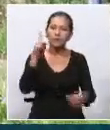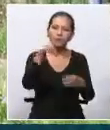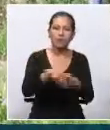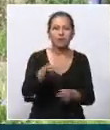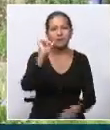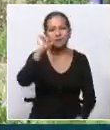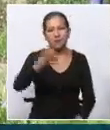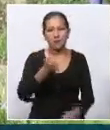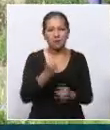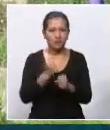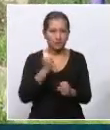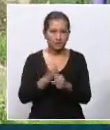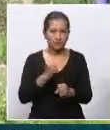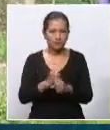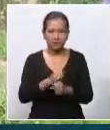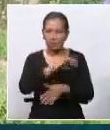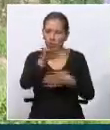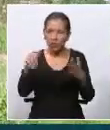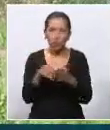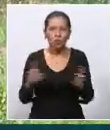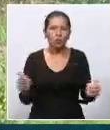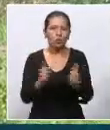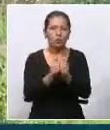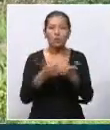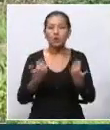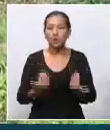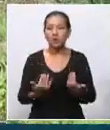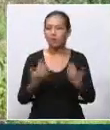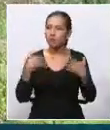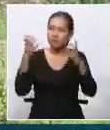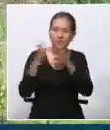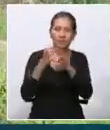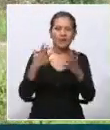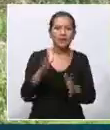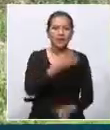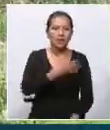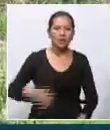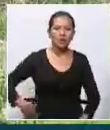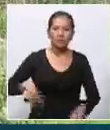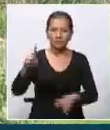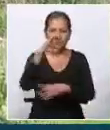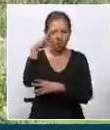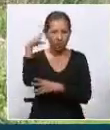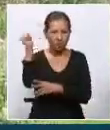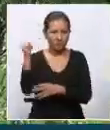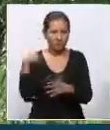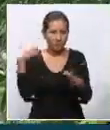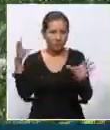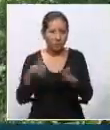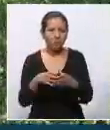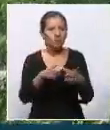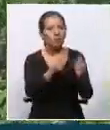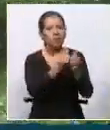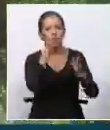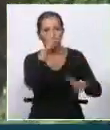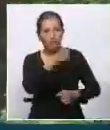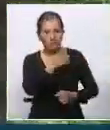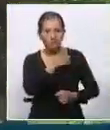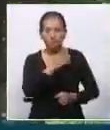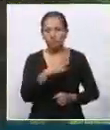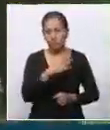de mañana. Hoy estamos acompañando a la gobernación del departamento de Cochabamba, la Armada Boliviana,